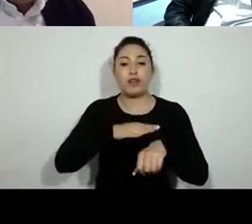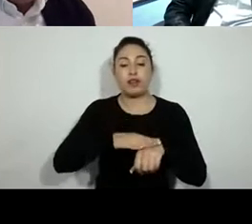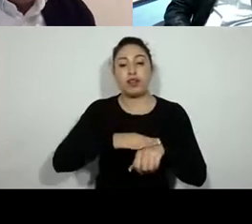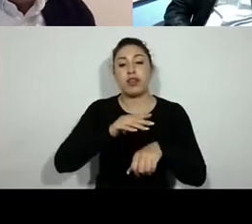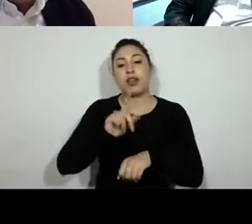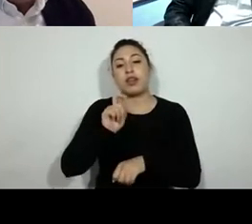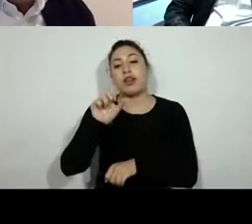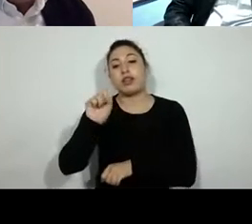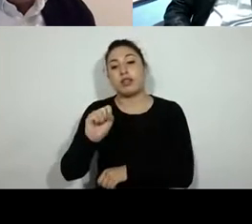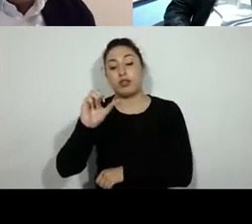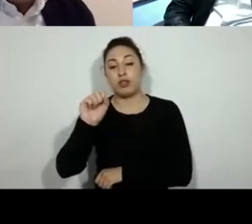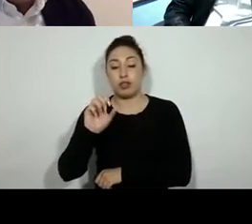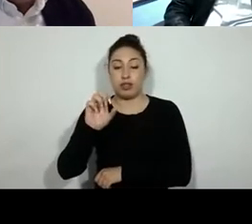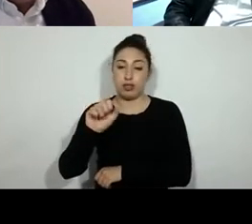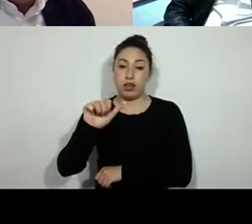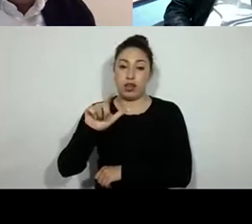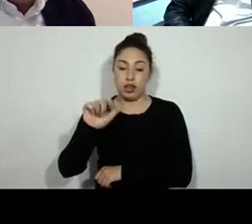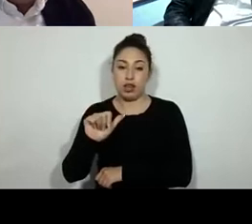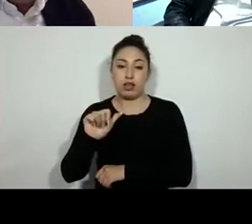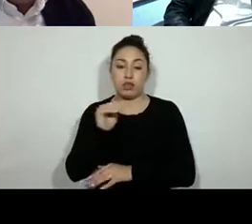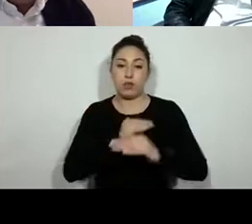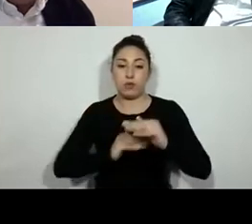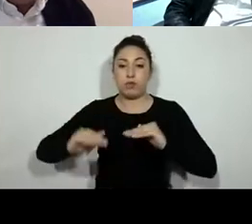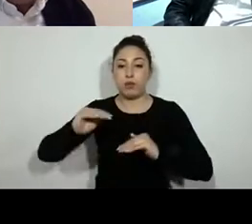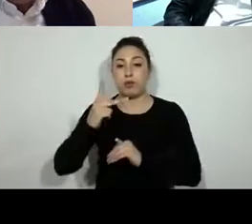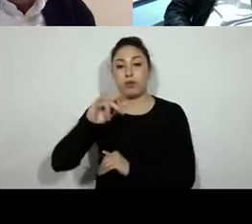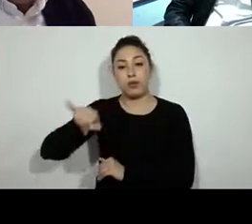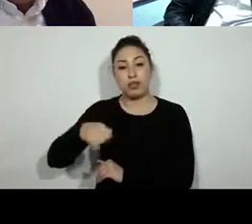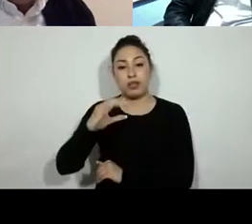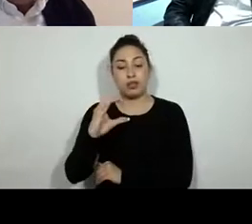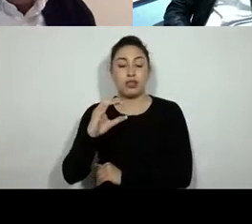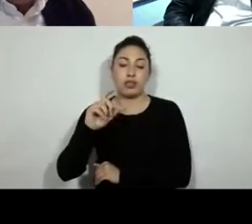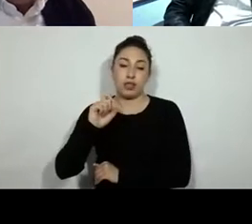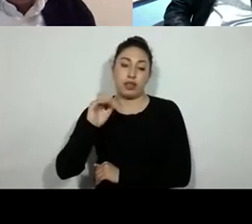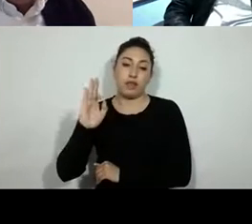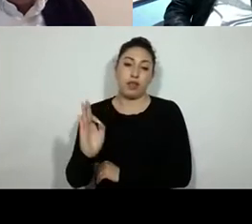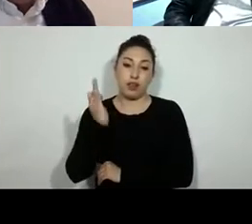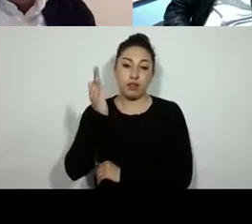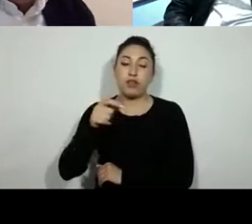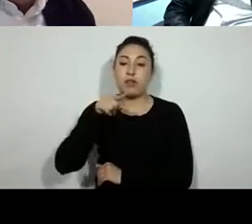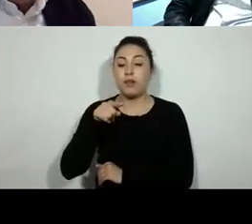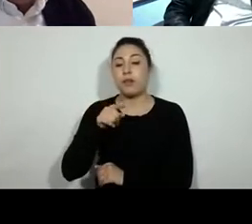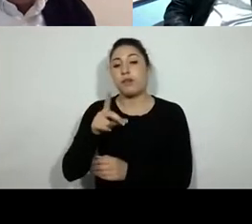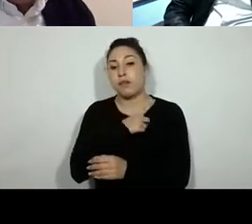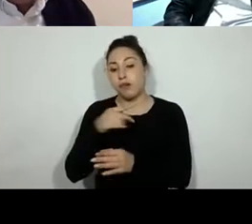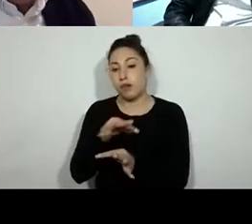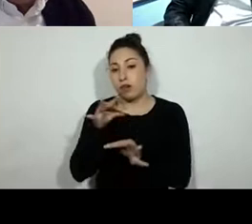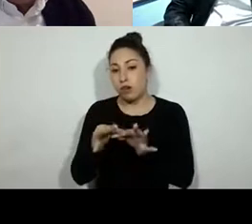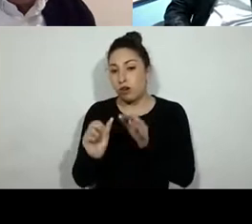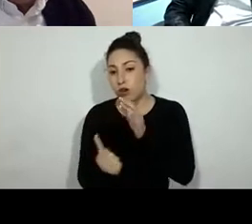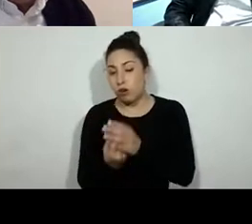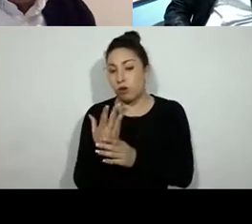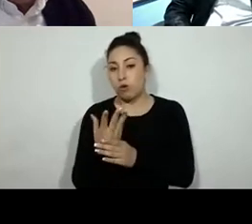Superior y que le hizo saber al gobierno de la ciudad que el incumplimiento conllevaría una nueva medida